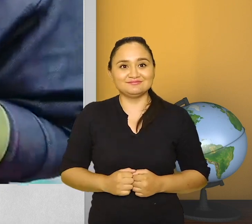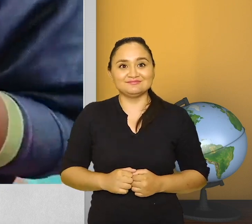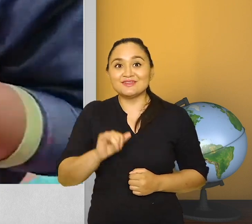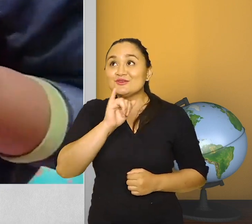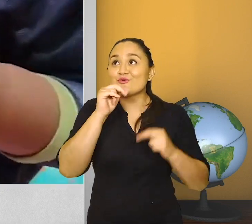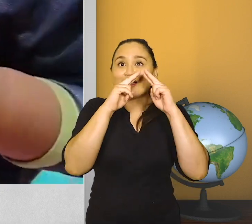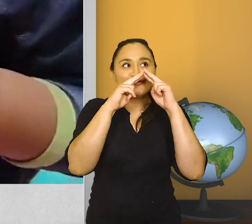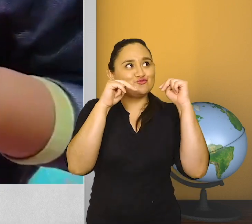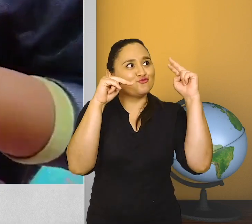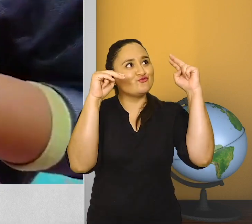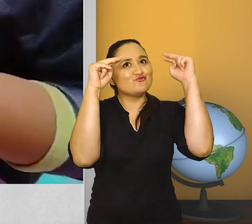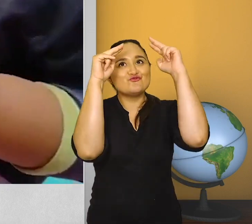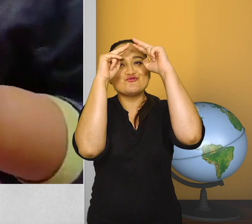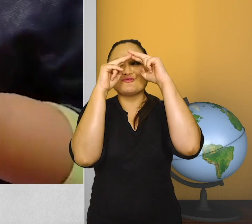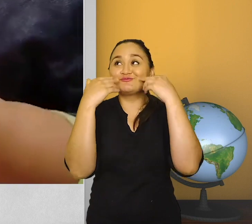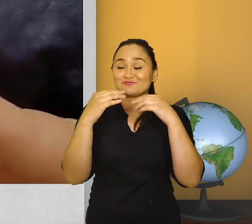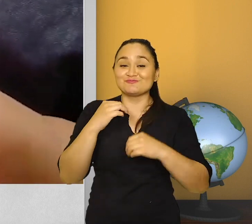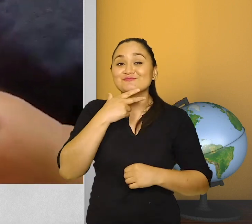nube.